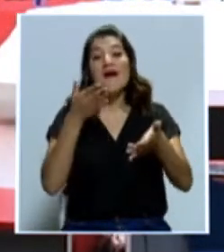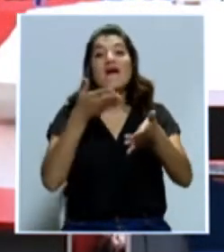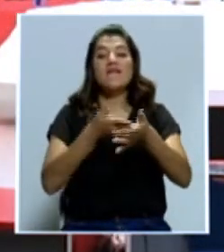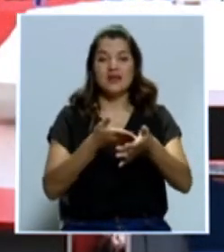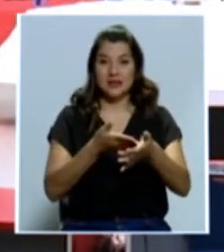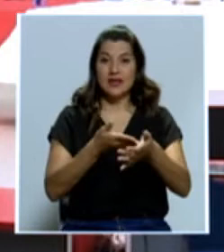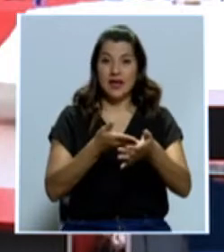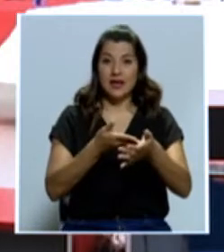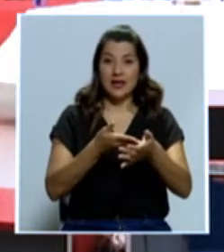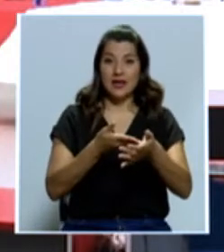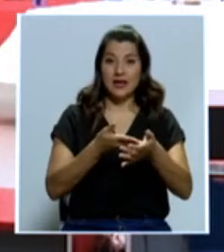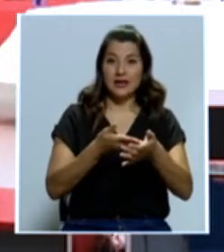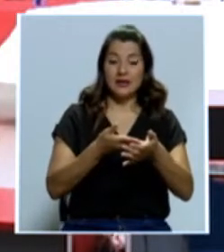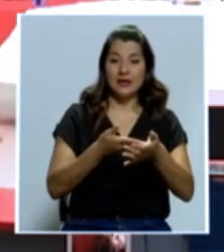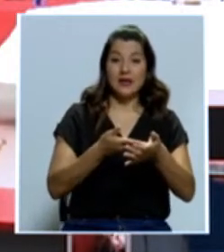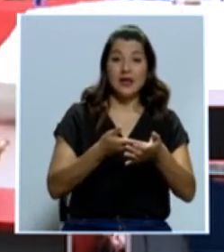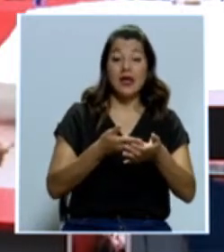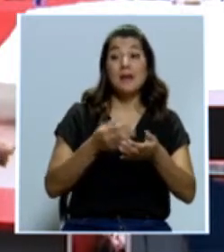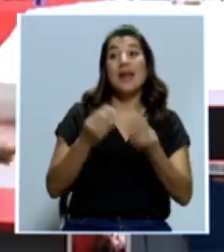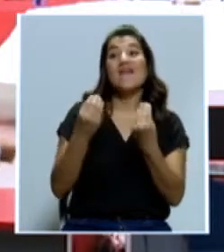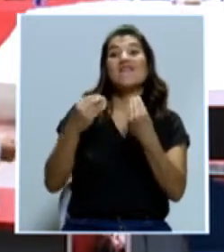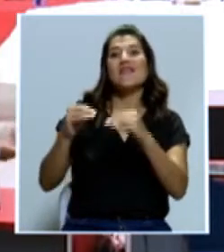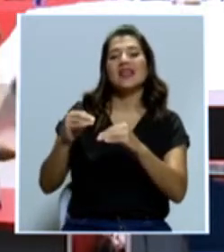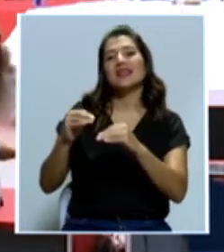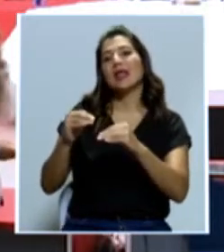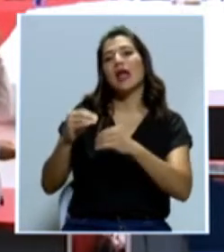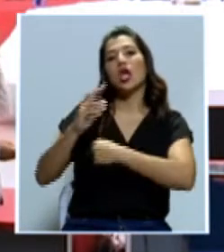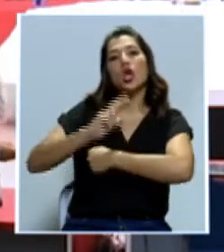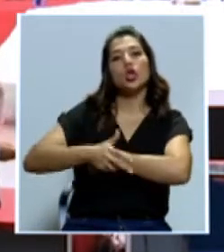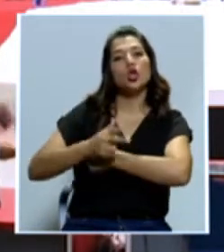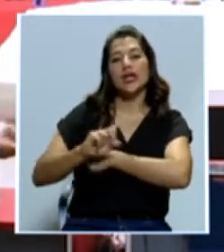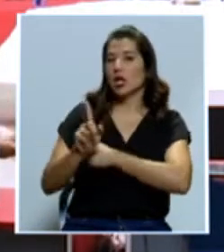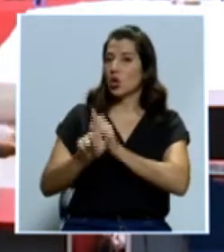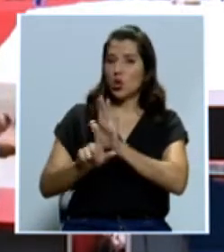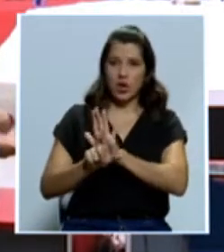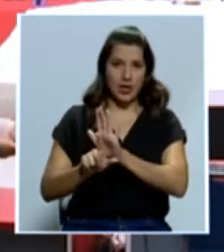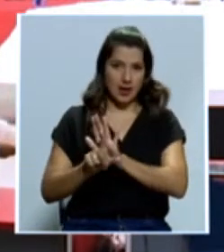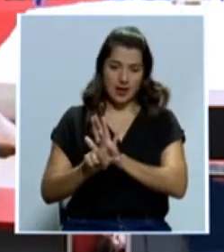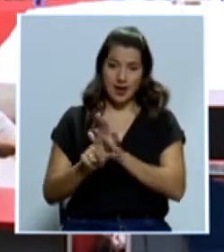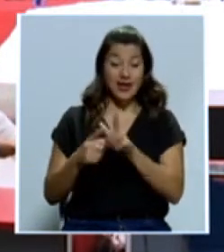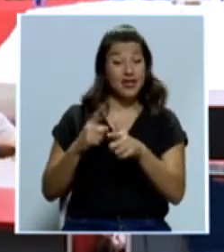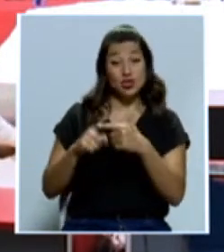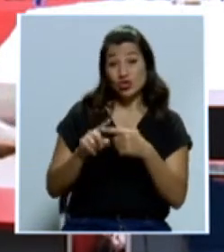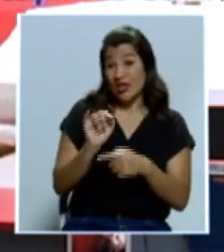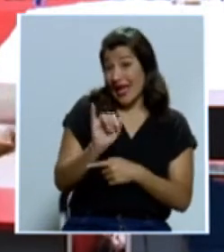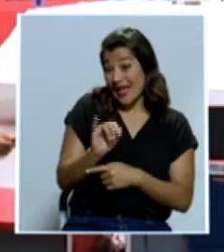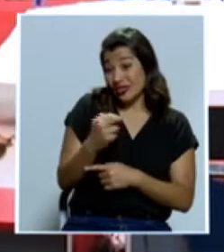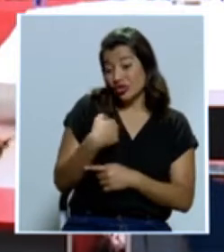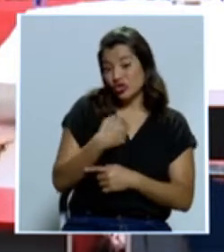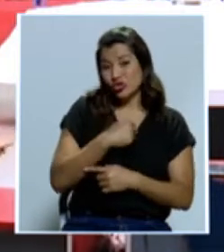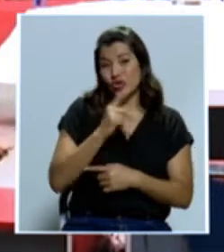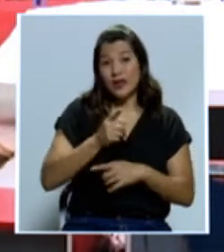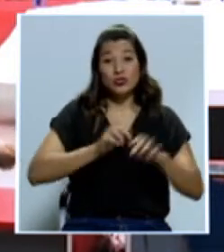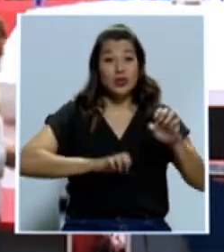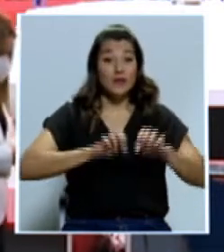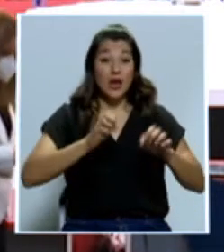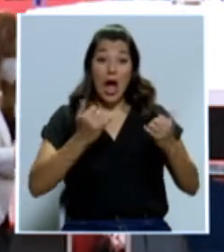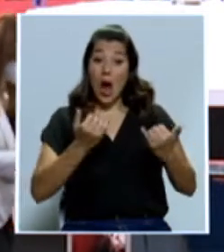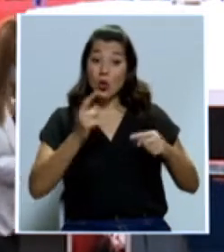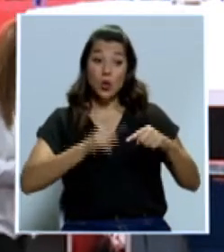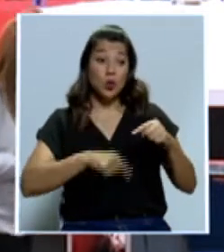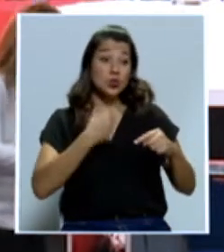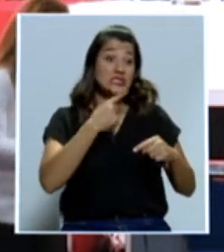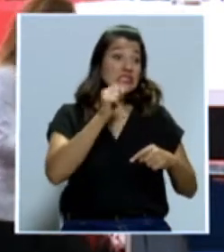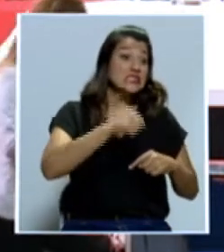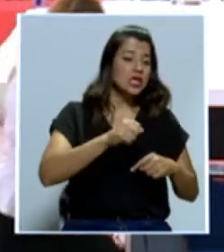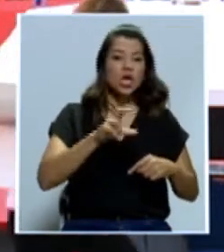aumentando los ilegales, ¿verdad? Entonces, todos esos escenarios tenemos que valorarlos. No, ahorita no podemos decir no o sí hasta